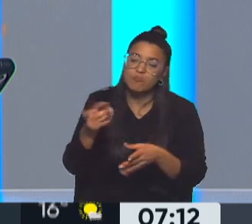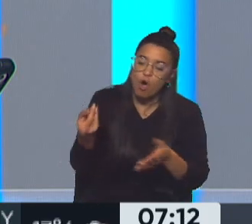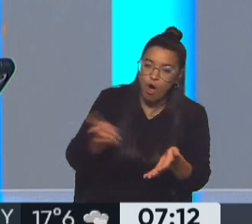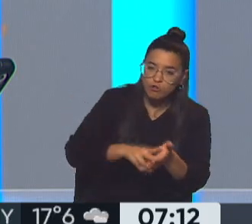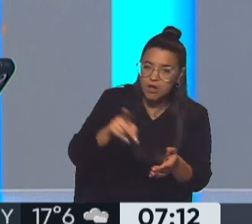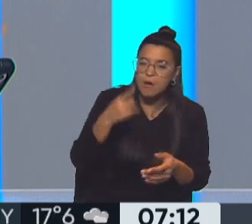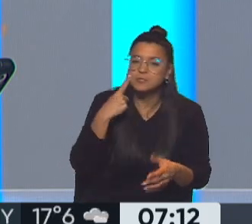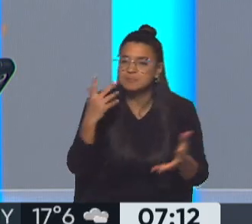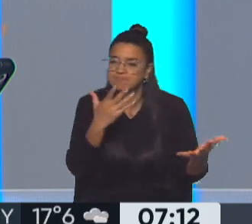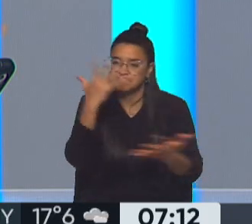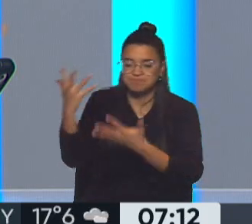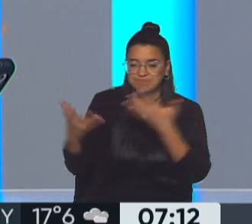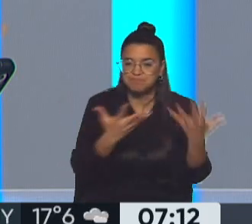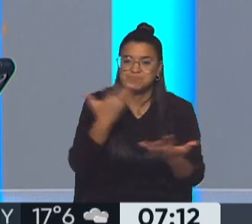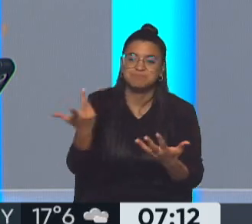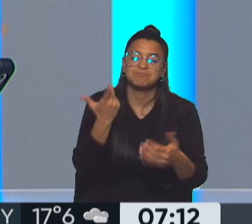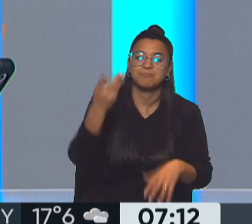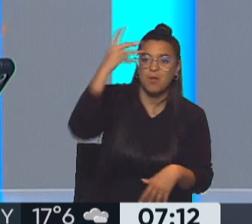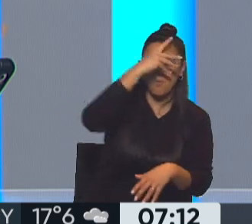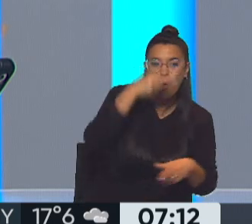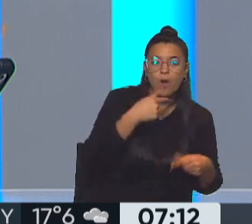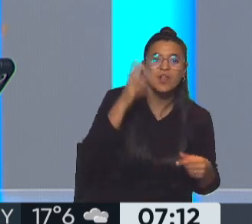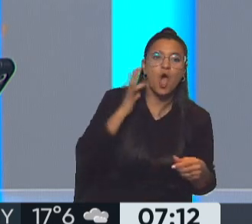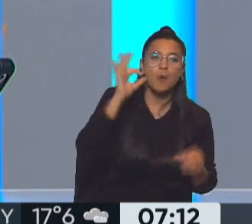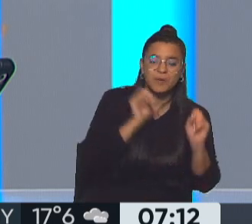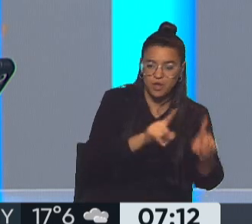aparecer ahí el matiz entre la postura de Patricia Bullrich,